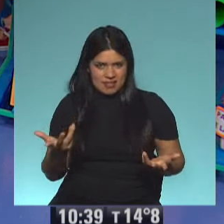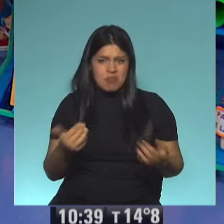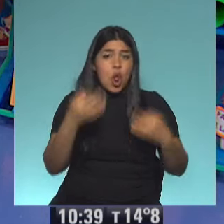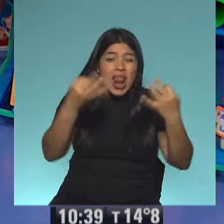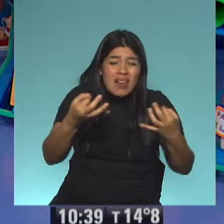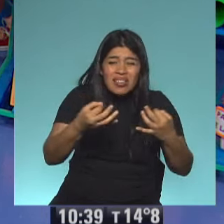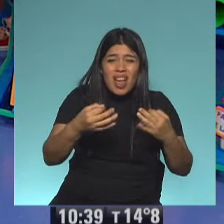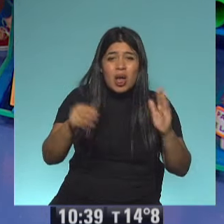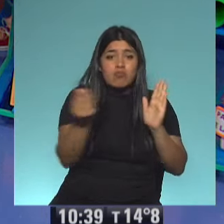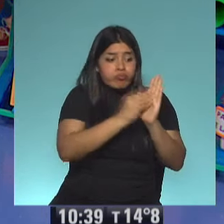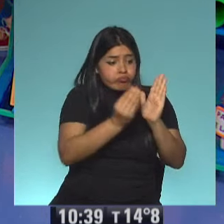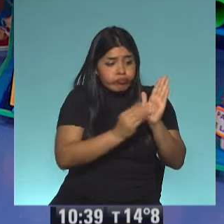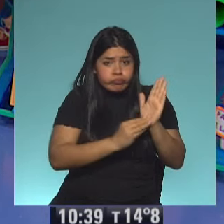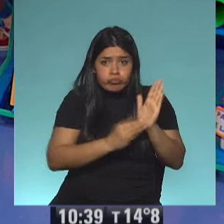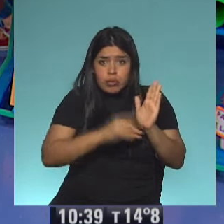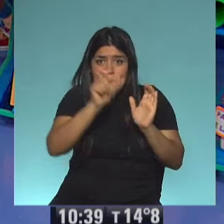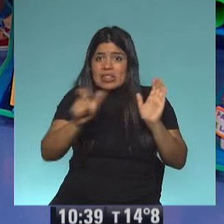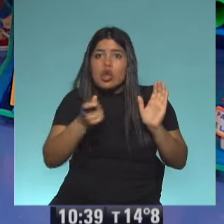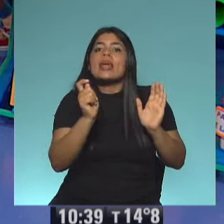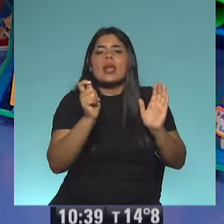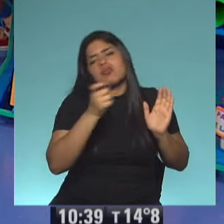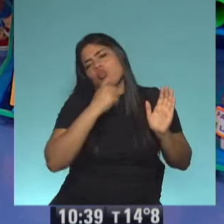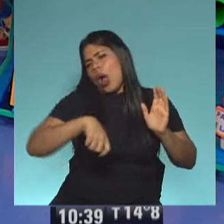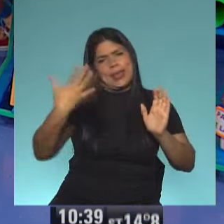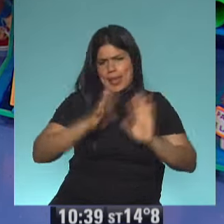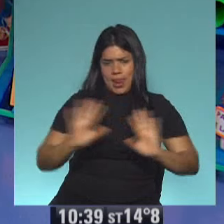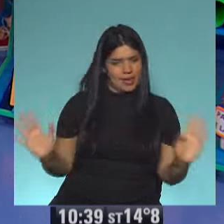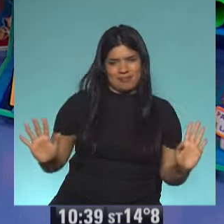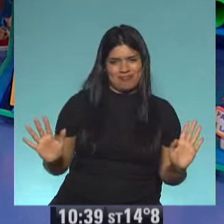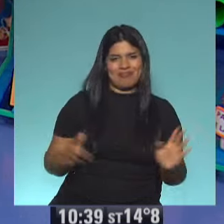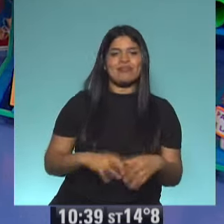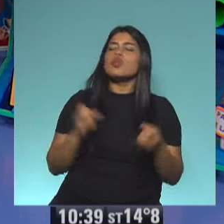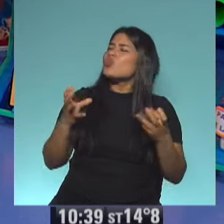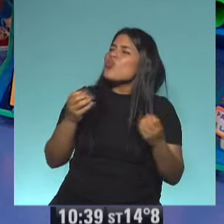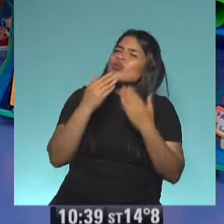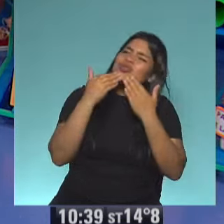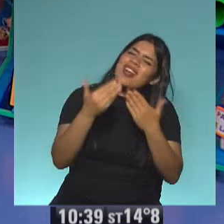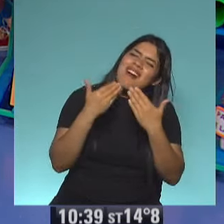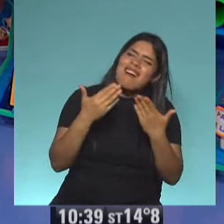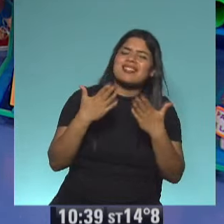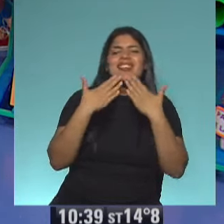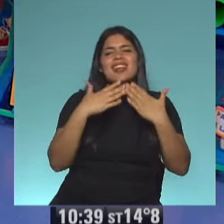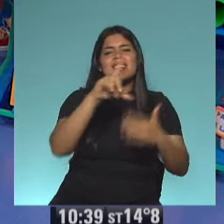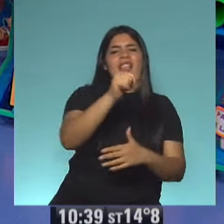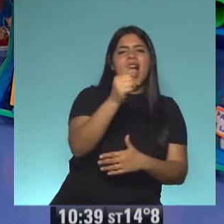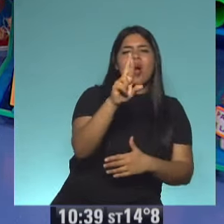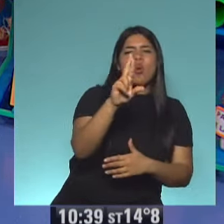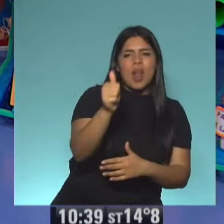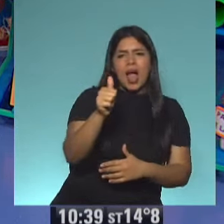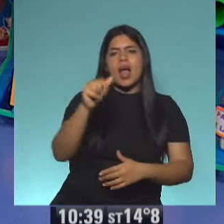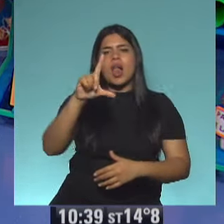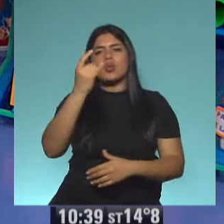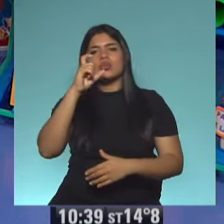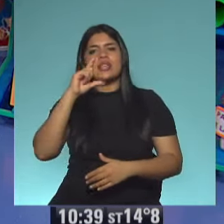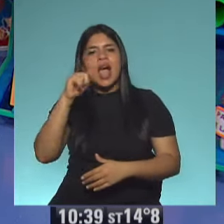ahí y pasar por la avenida Masay. Bueno, qué hermoso. Muchas gracias, Laura, Luciana, Emi. Gracias al